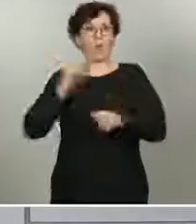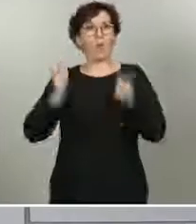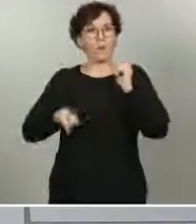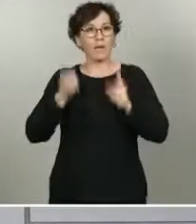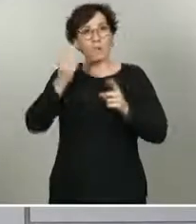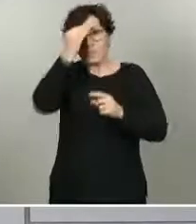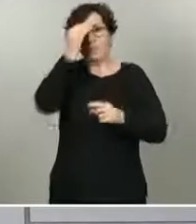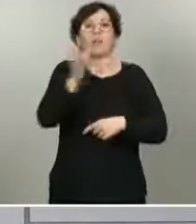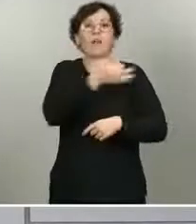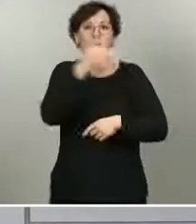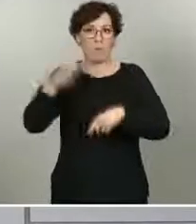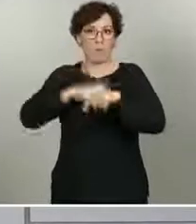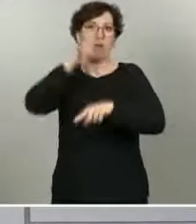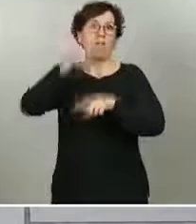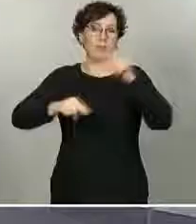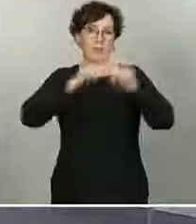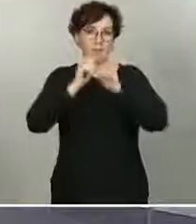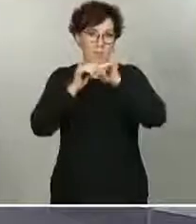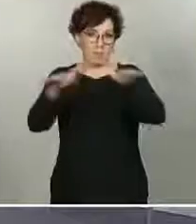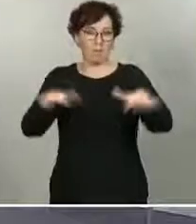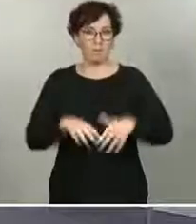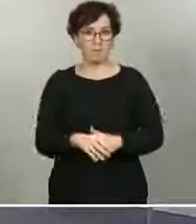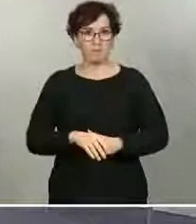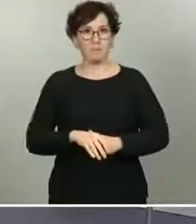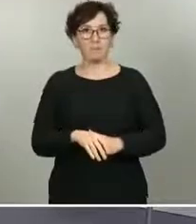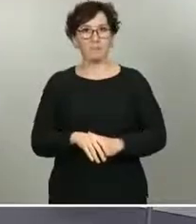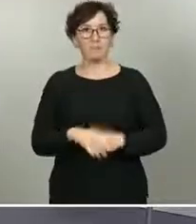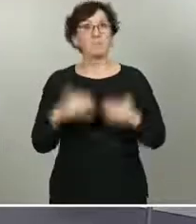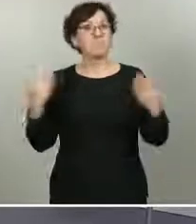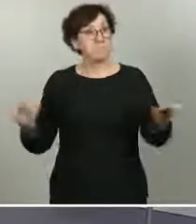contra la epidemia pasamos entonces ministro a las preguntas pues